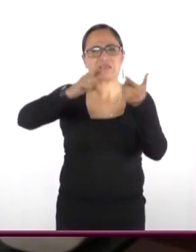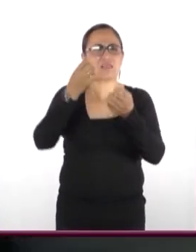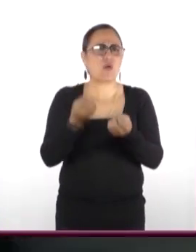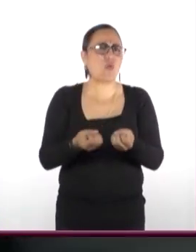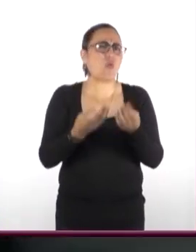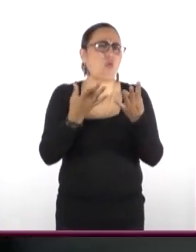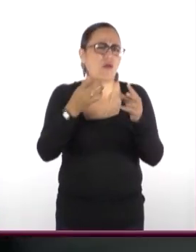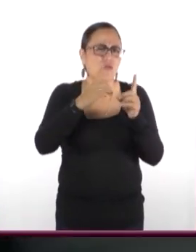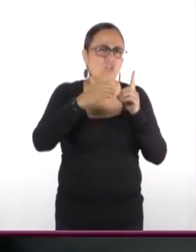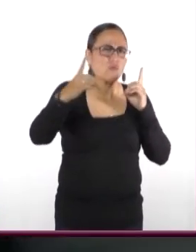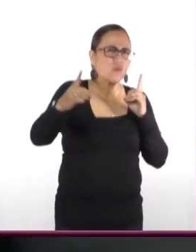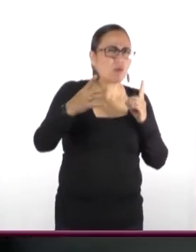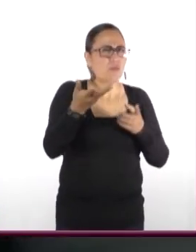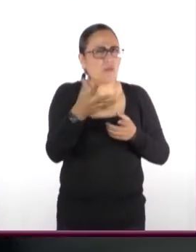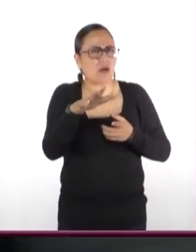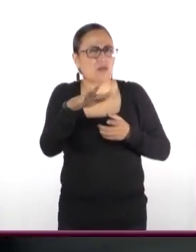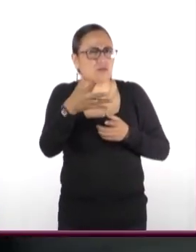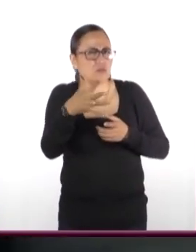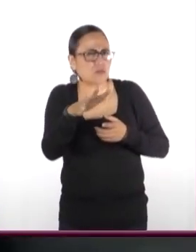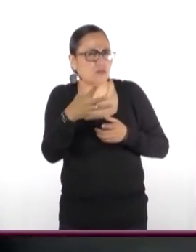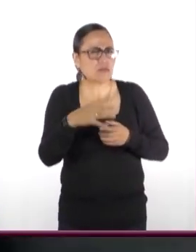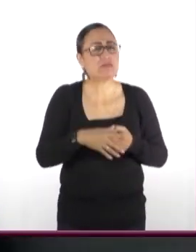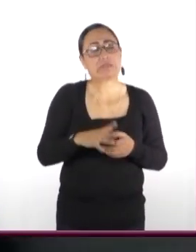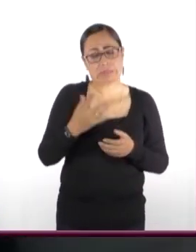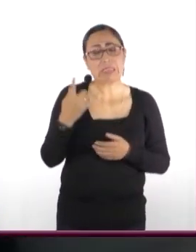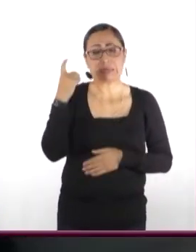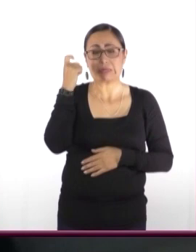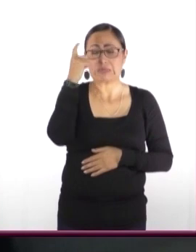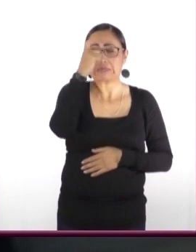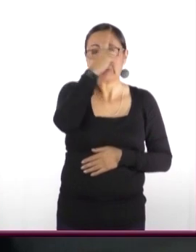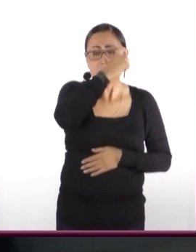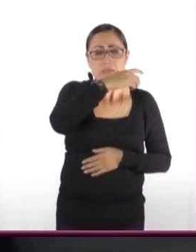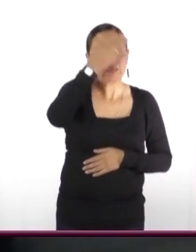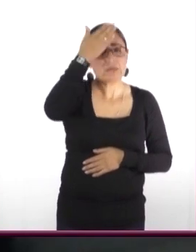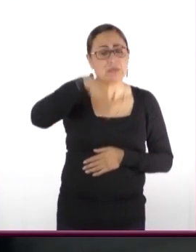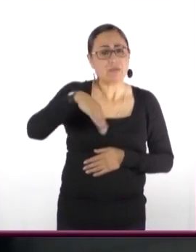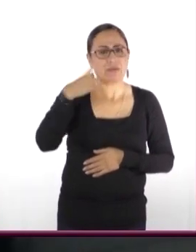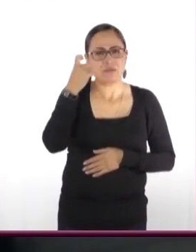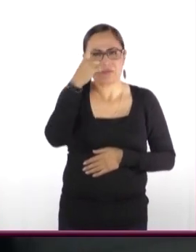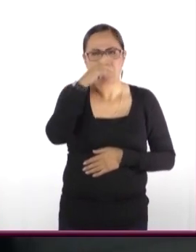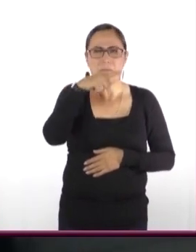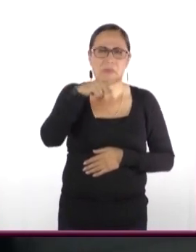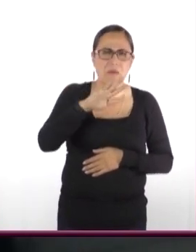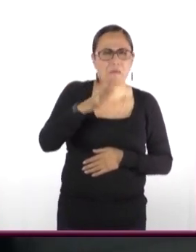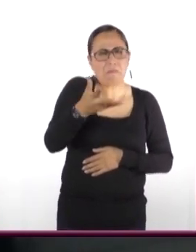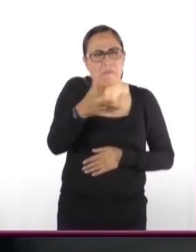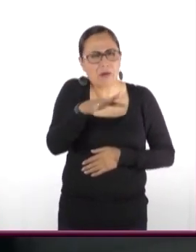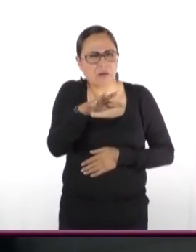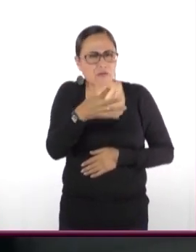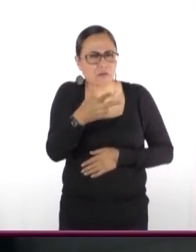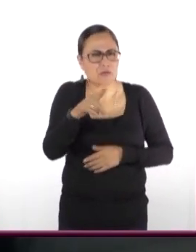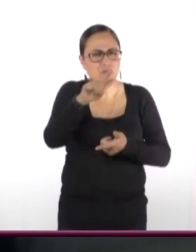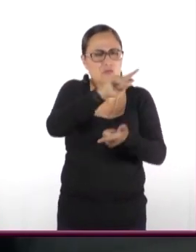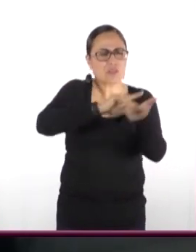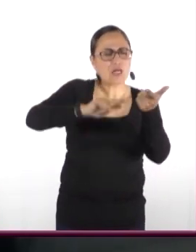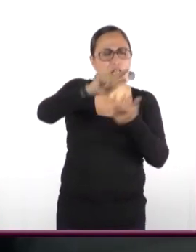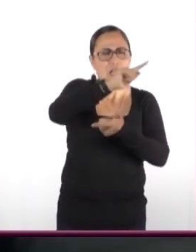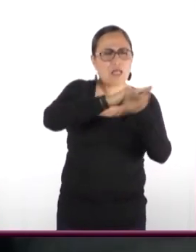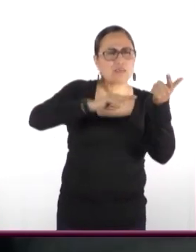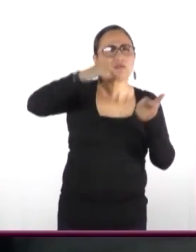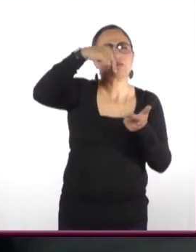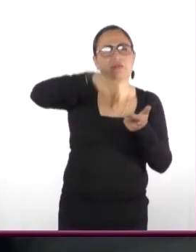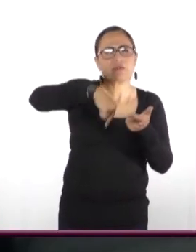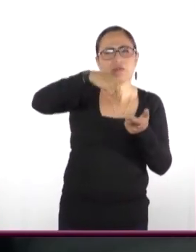no. Es muy difícil, por cierto, saberlo, pero ya se tiene una idea bastante clara que nuestra galaxia